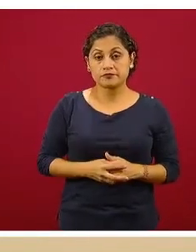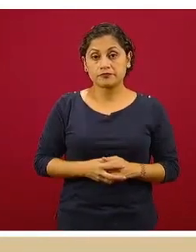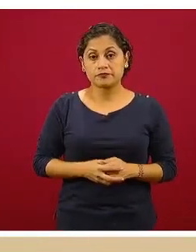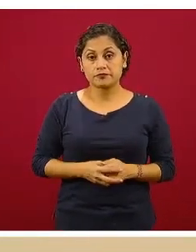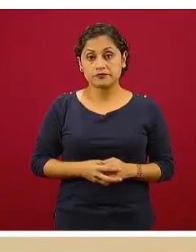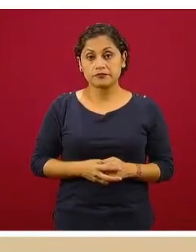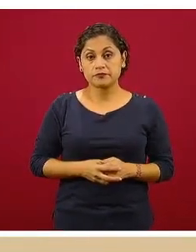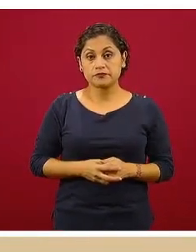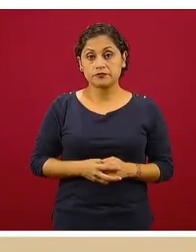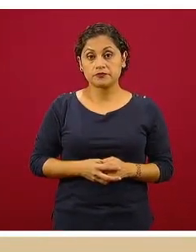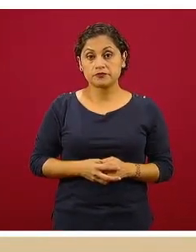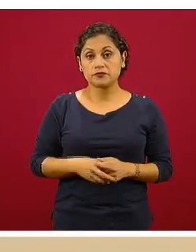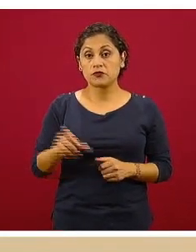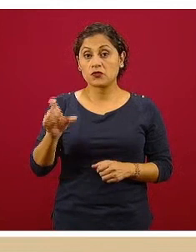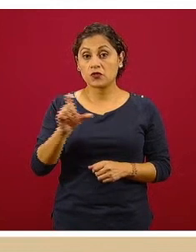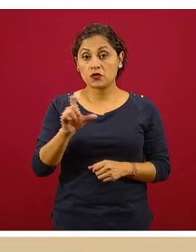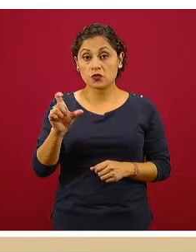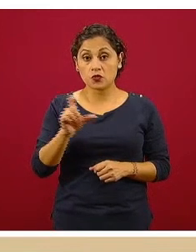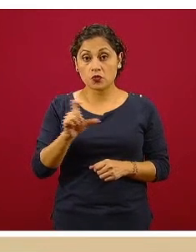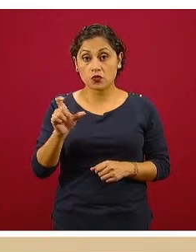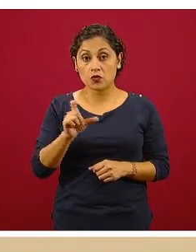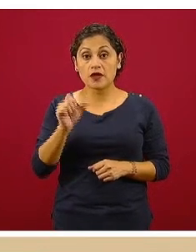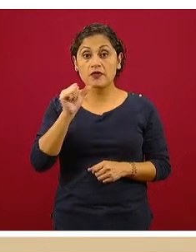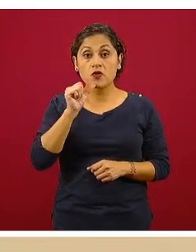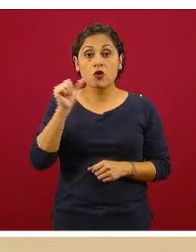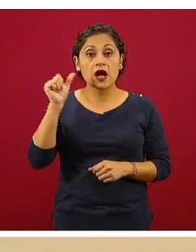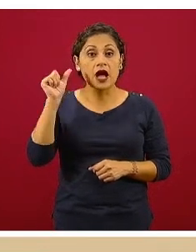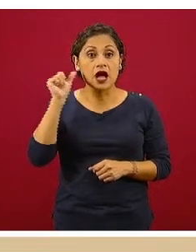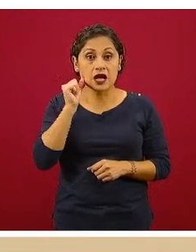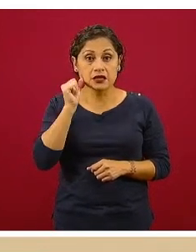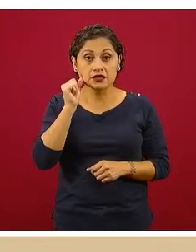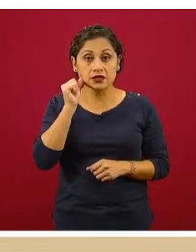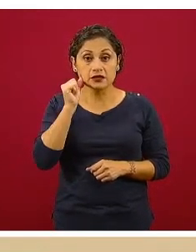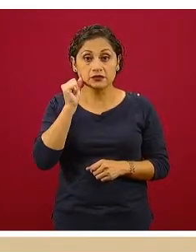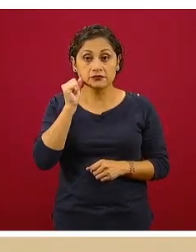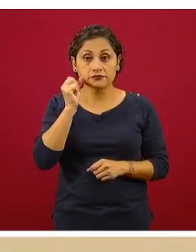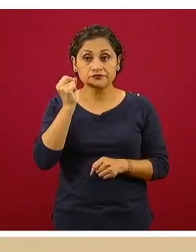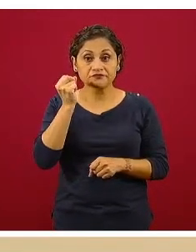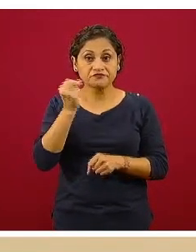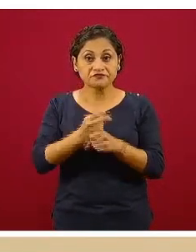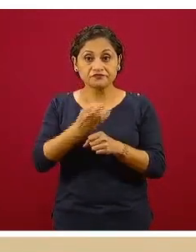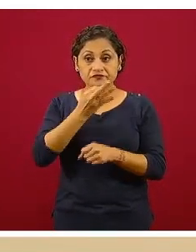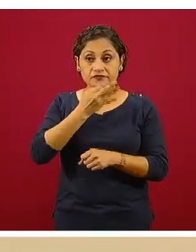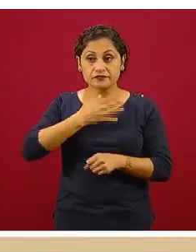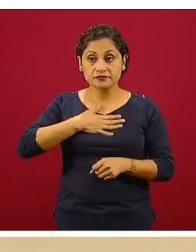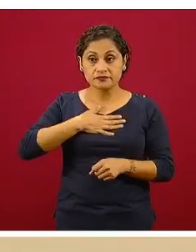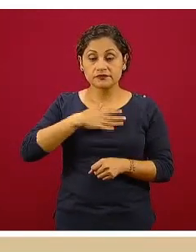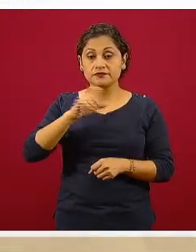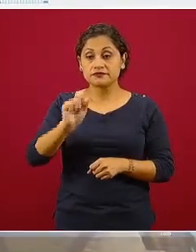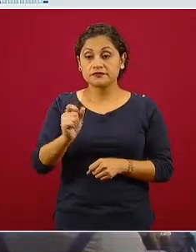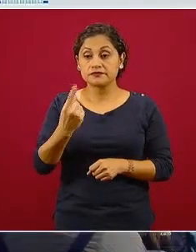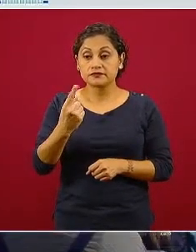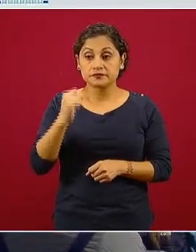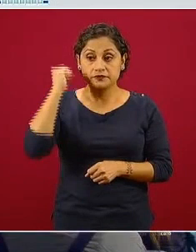La más temprana de las reportadas ayer había ocurrido el 21 de abril,